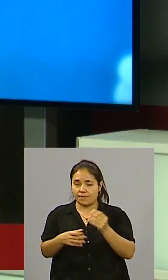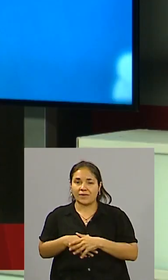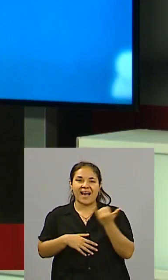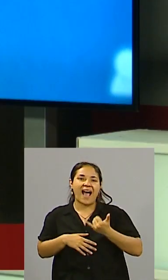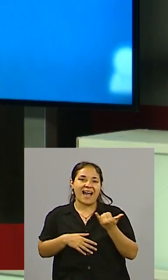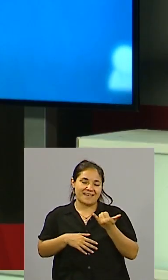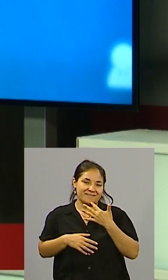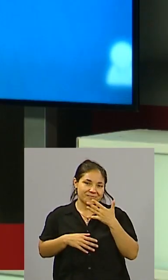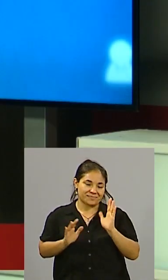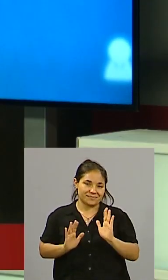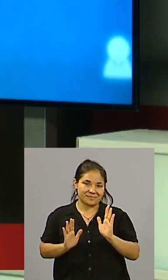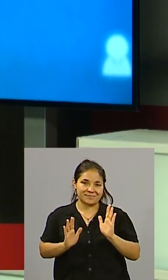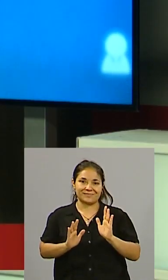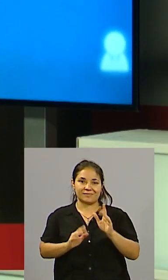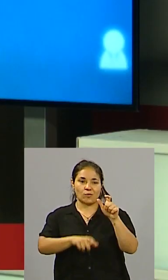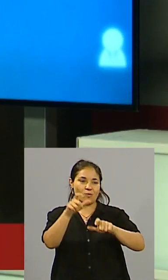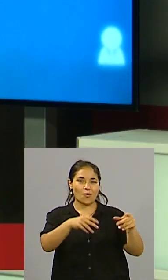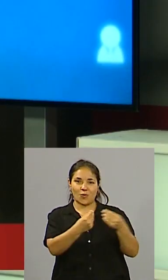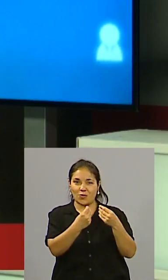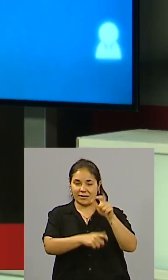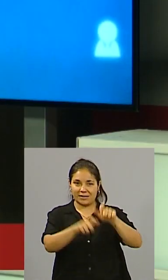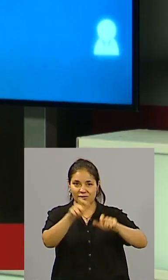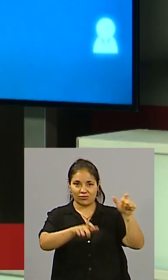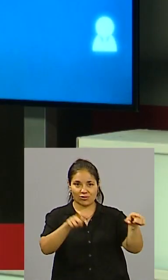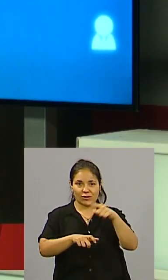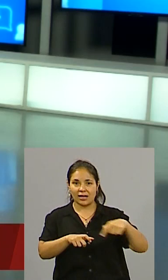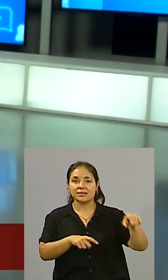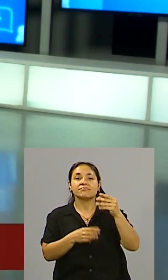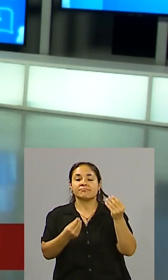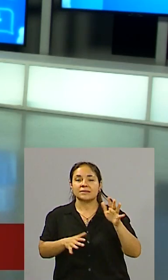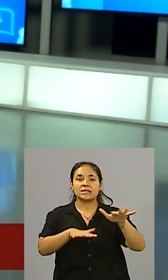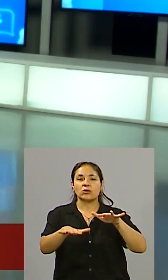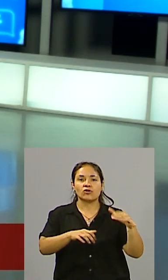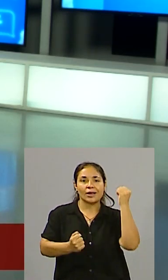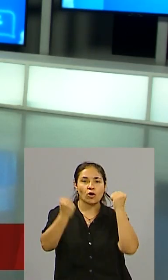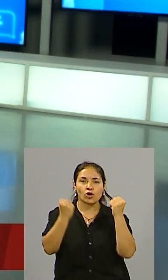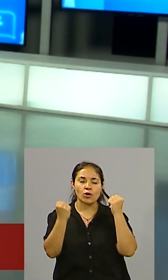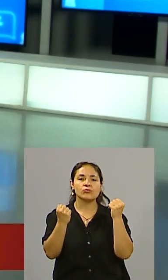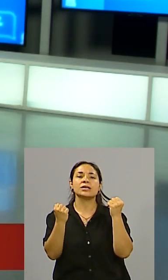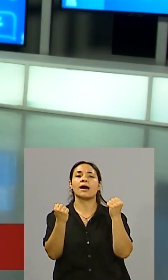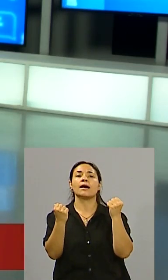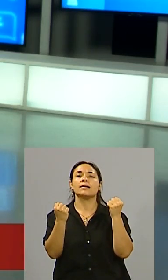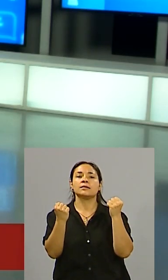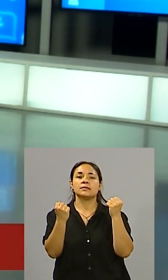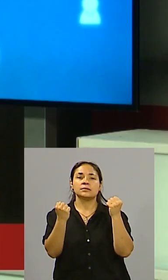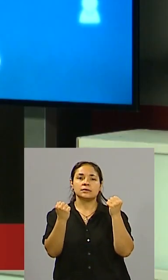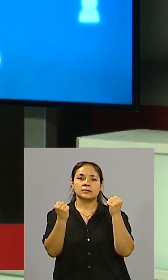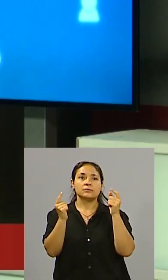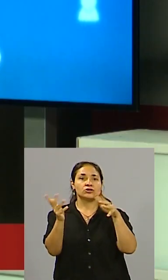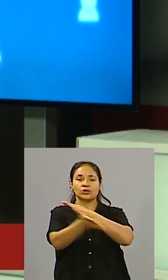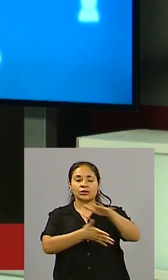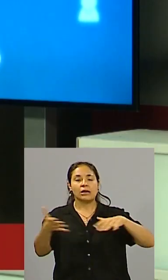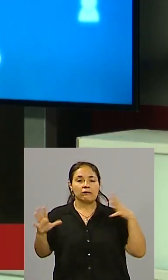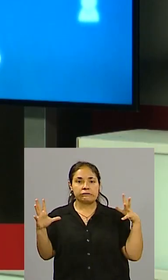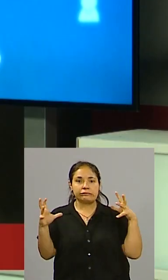en este último tiempo han hablado de la situación económica genera un malestar social que también puede